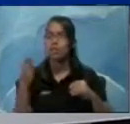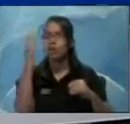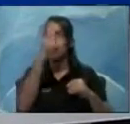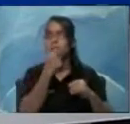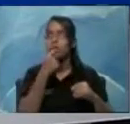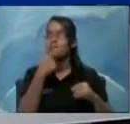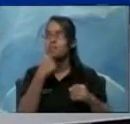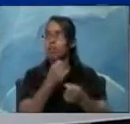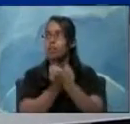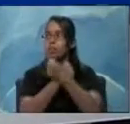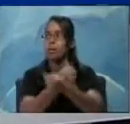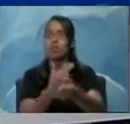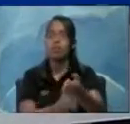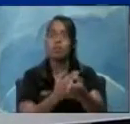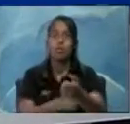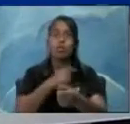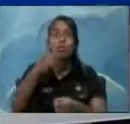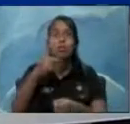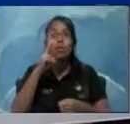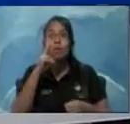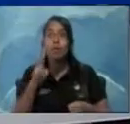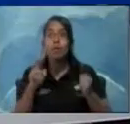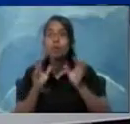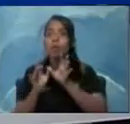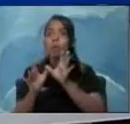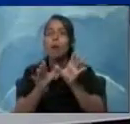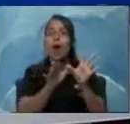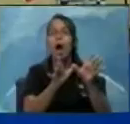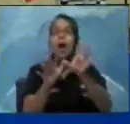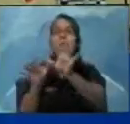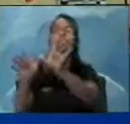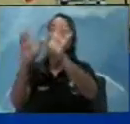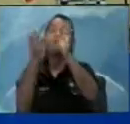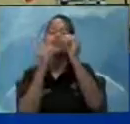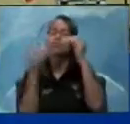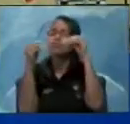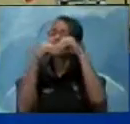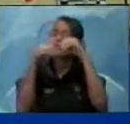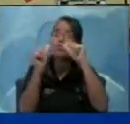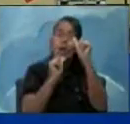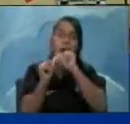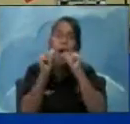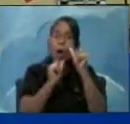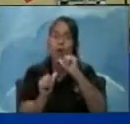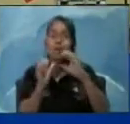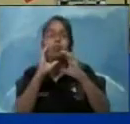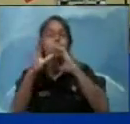amados hermanos cuando vemos Los Pajaritos dándose agua en El piquito y